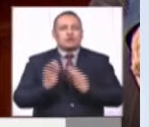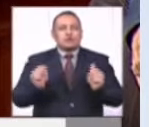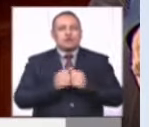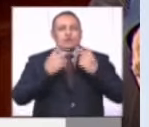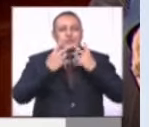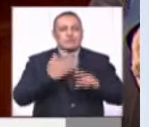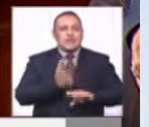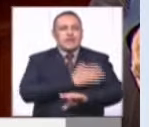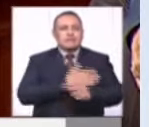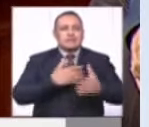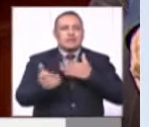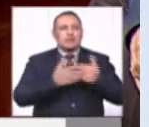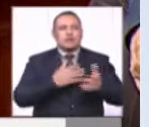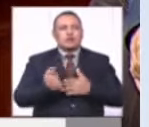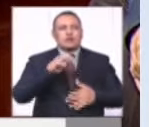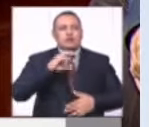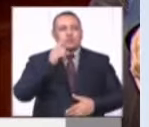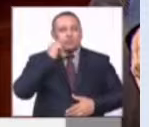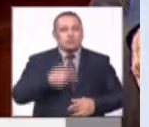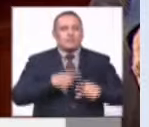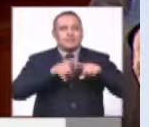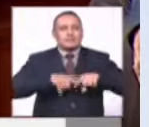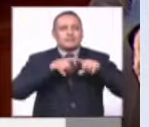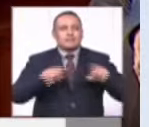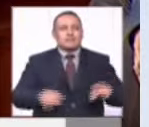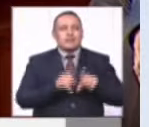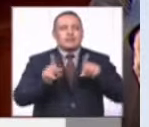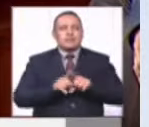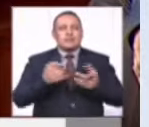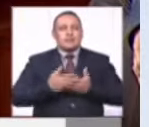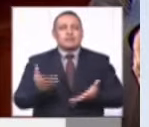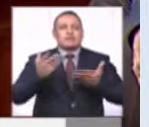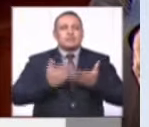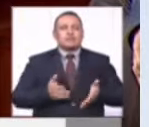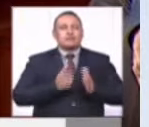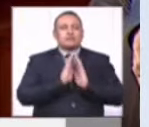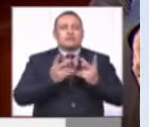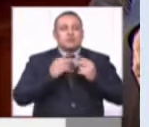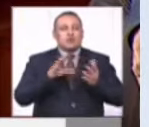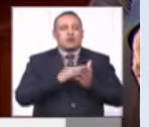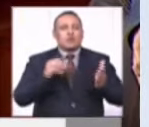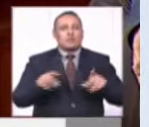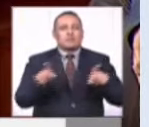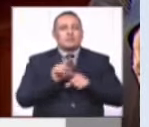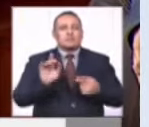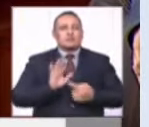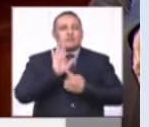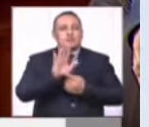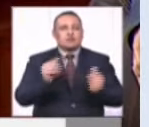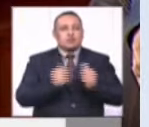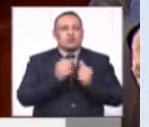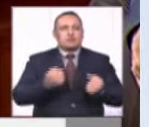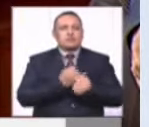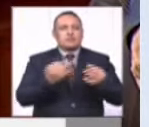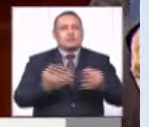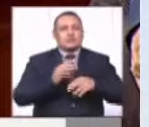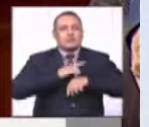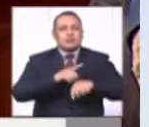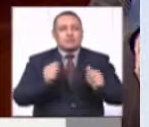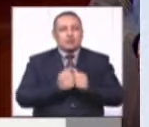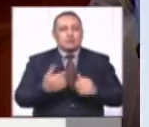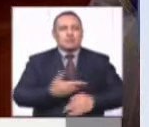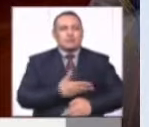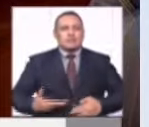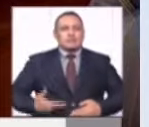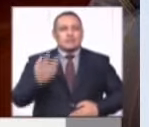es vista antes que cualquier otra moción pendiente en la agenda. Recibido el pedido, copia del mismo se remite a la mayor brevedad al